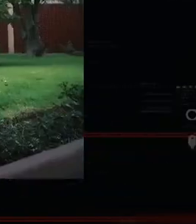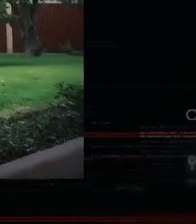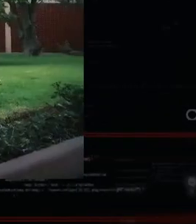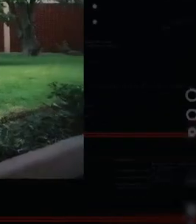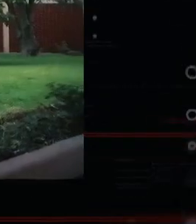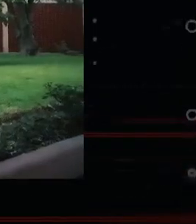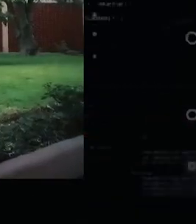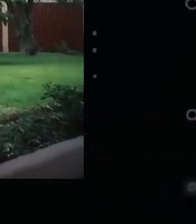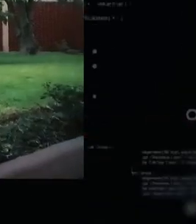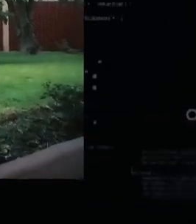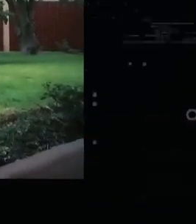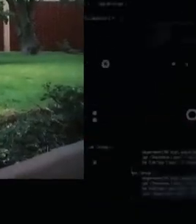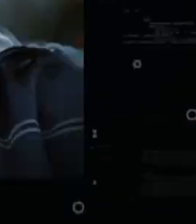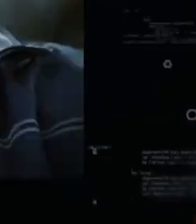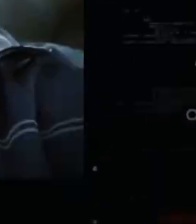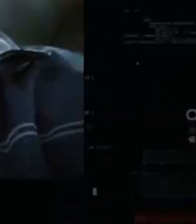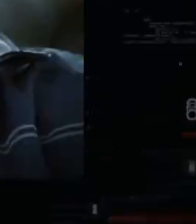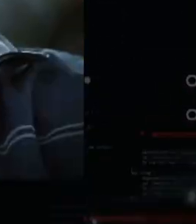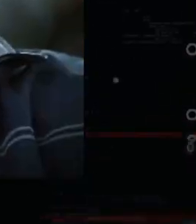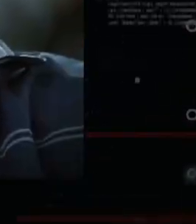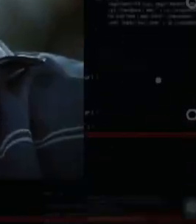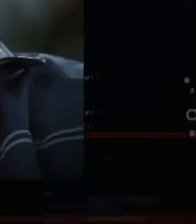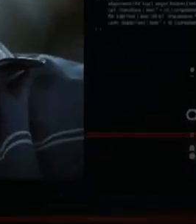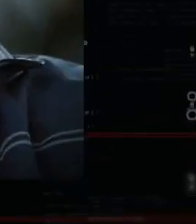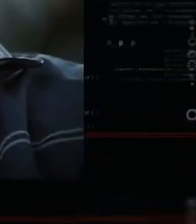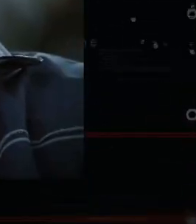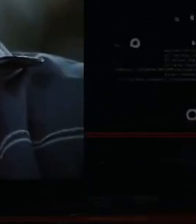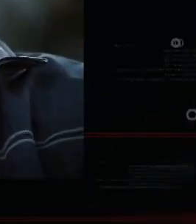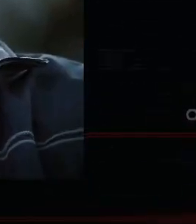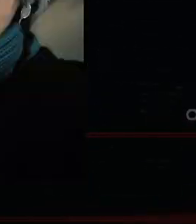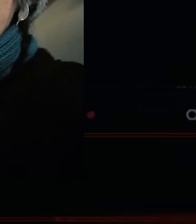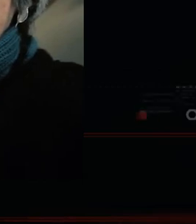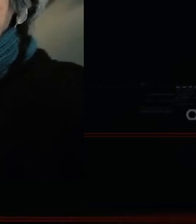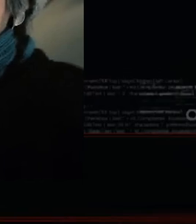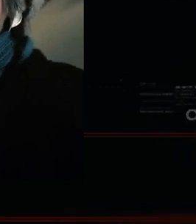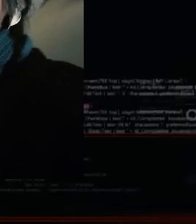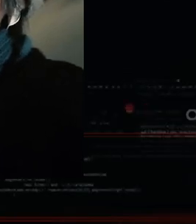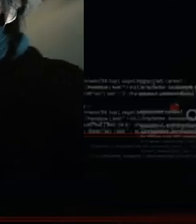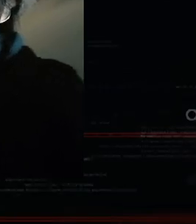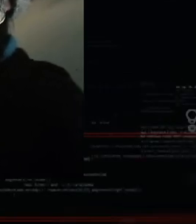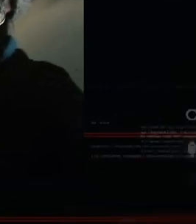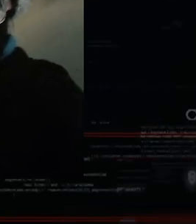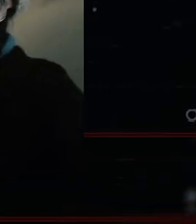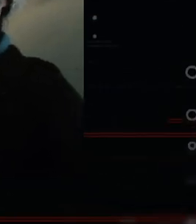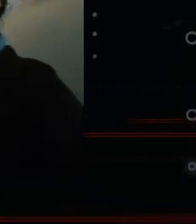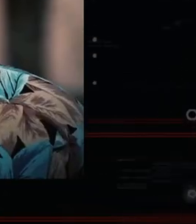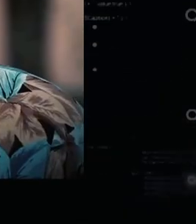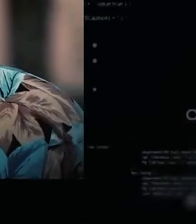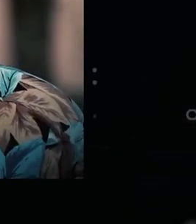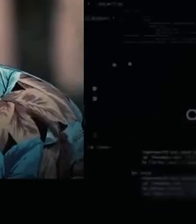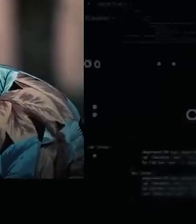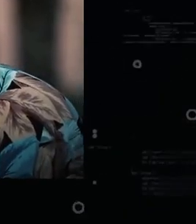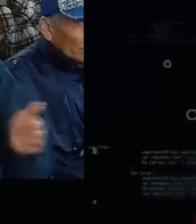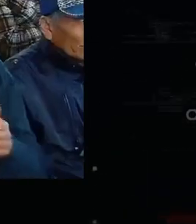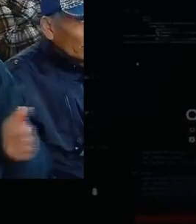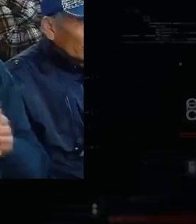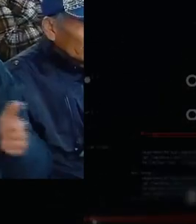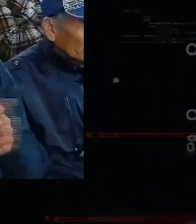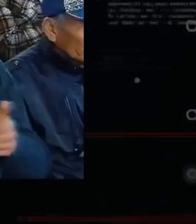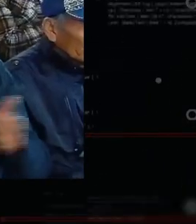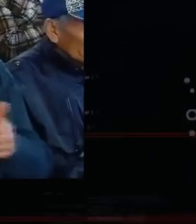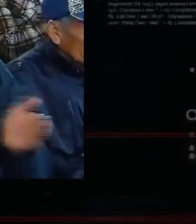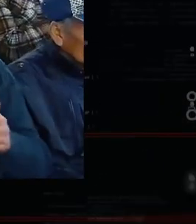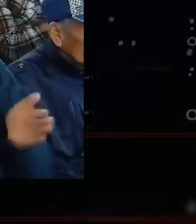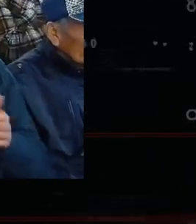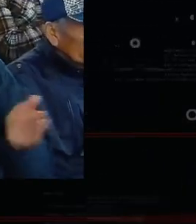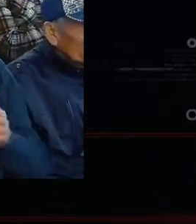social que implica, al precarizar la jubilación de millones de trabajadores que como máximo podrán recibir el 50% del